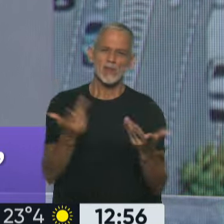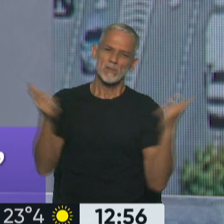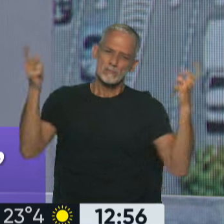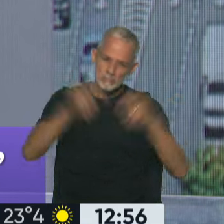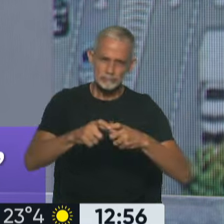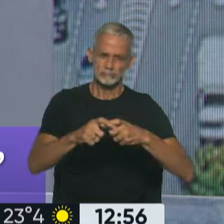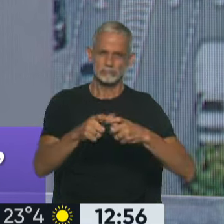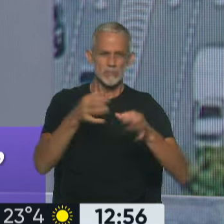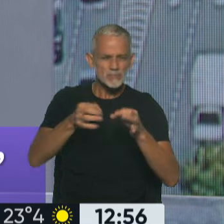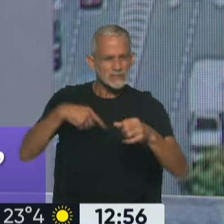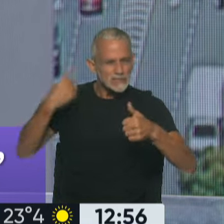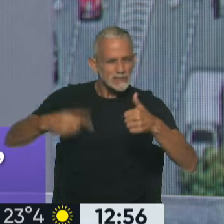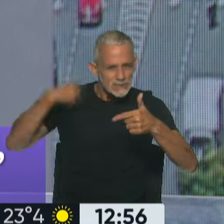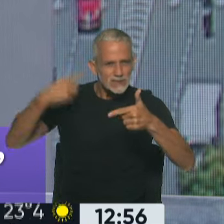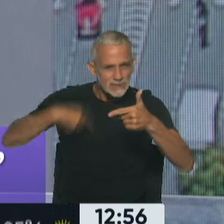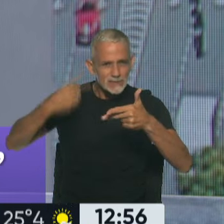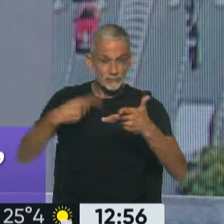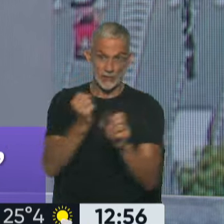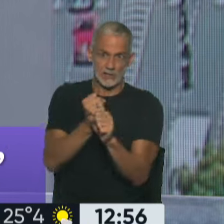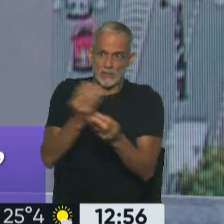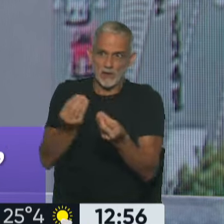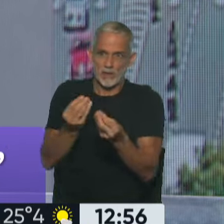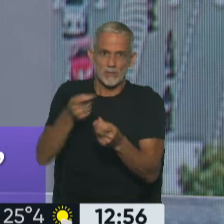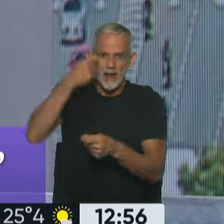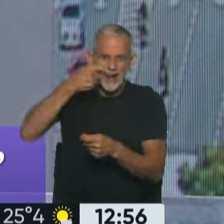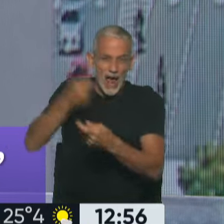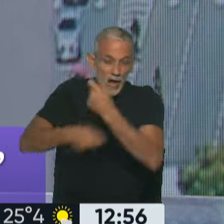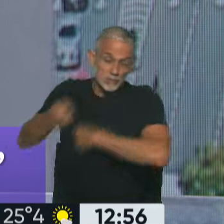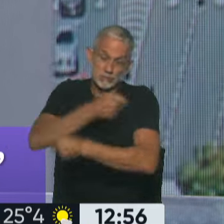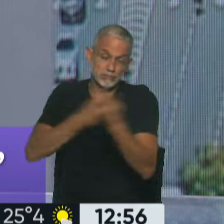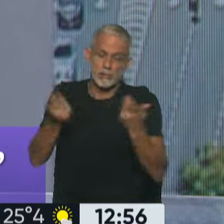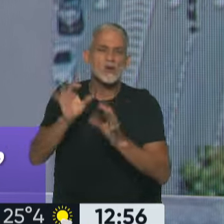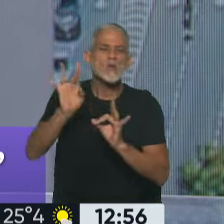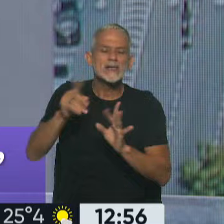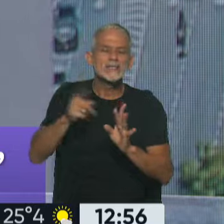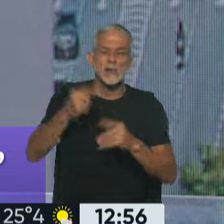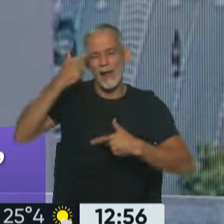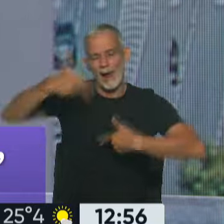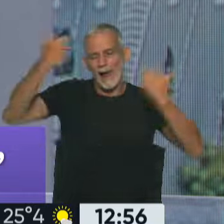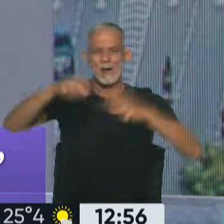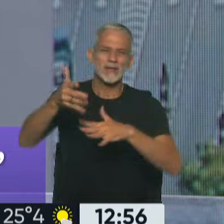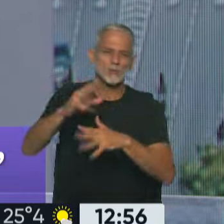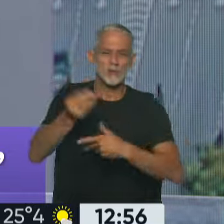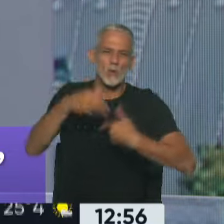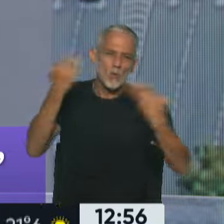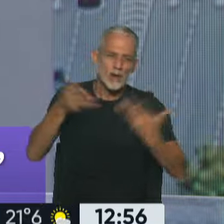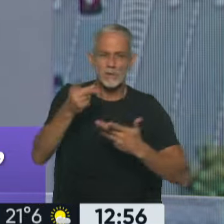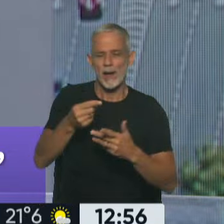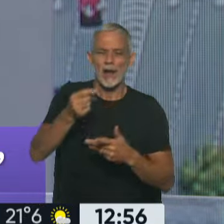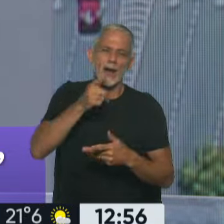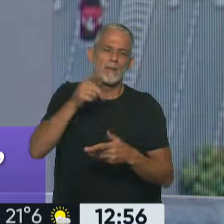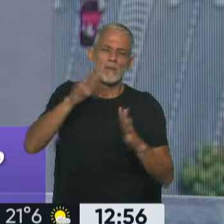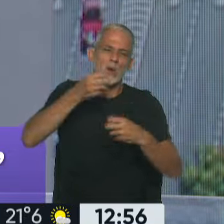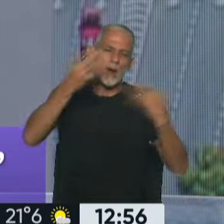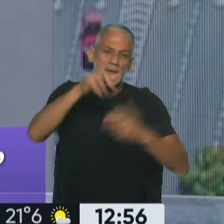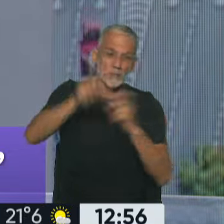juntar permanentemente y trabajar en este crimen que, reitero, no es crimen improvisado, no es crimen amateur, es